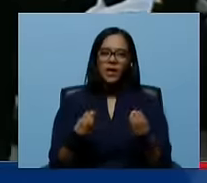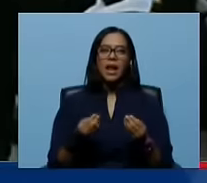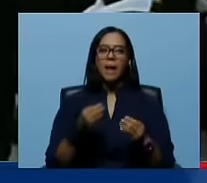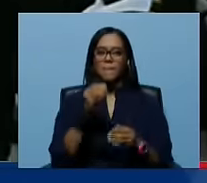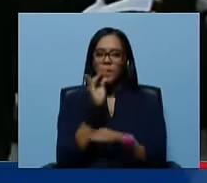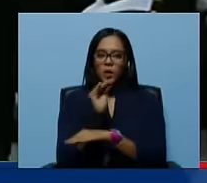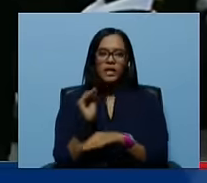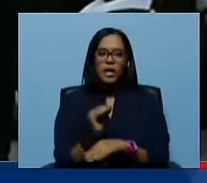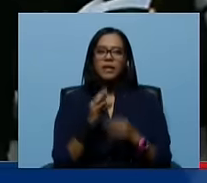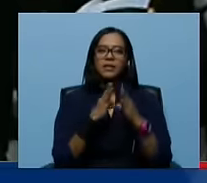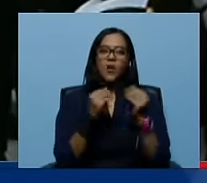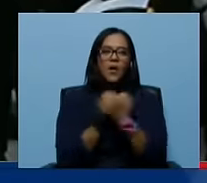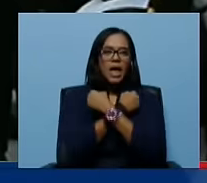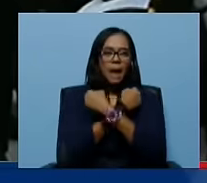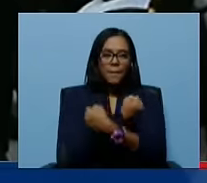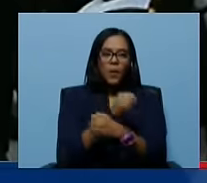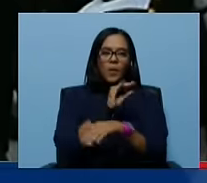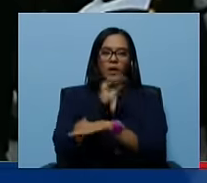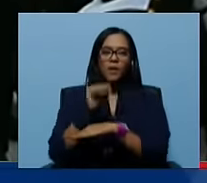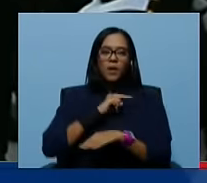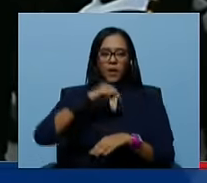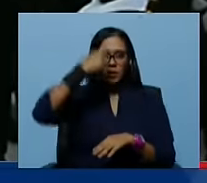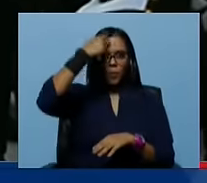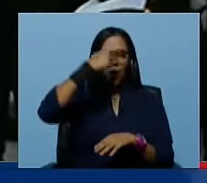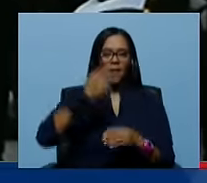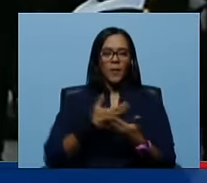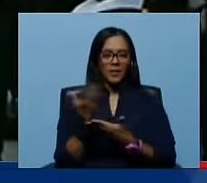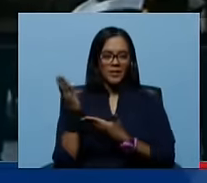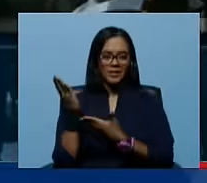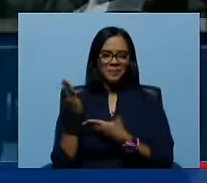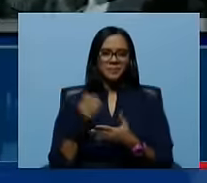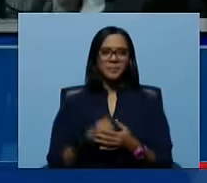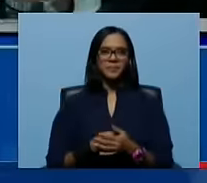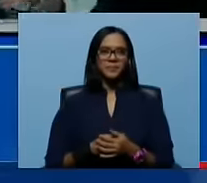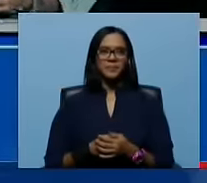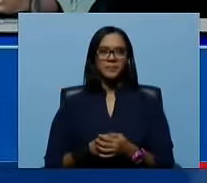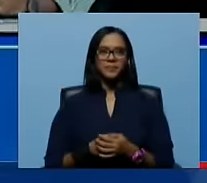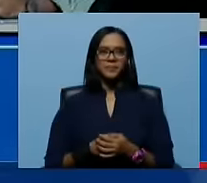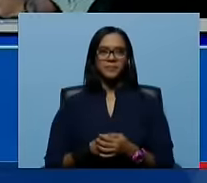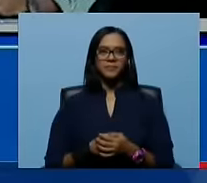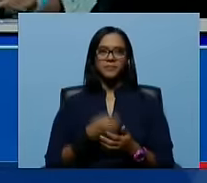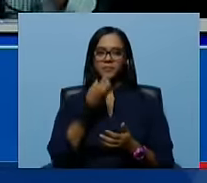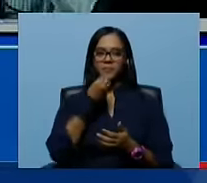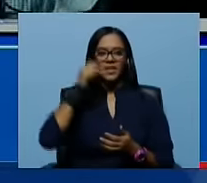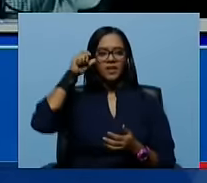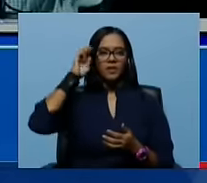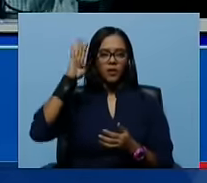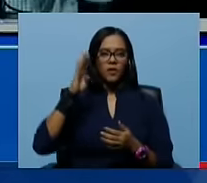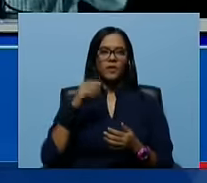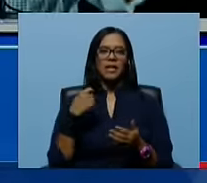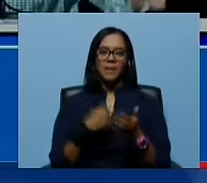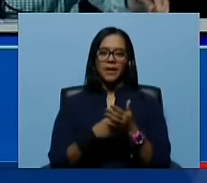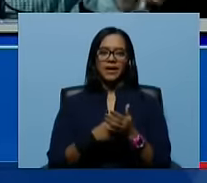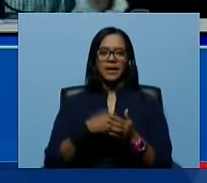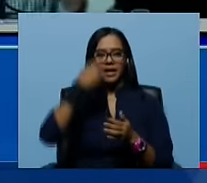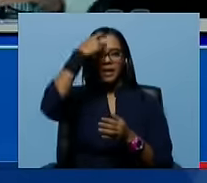por tanto amor y tanto cuidado a nuestro pueblo. Adelante. Bueno, Dios le pague al pueblo de Mérida